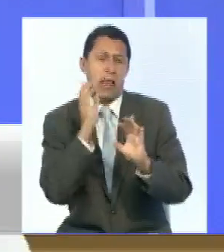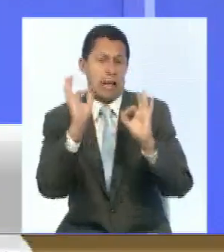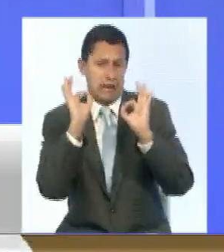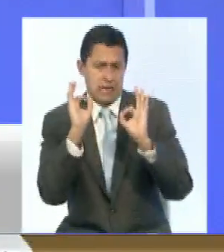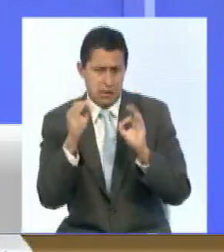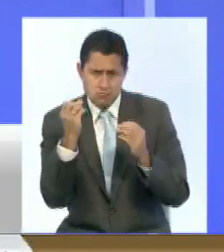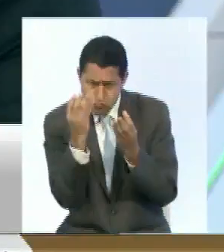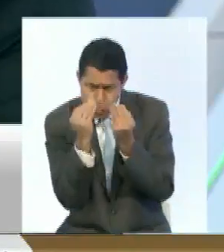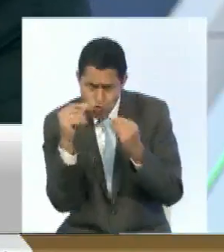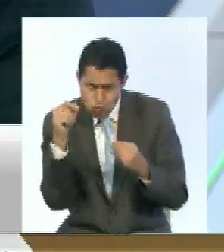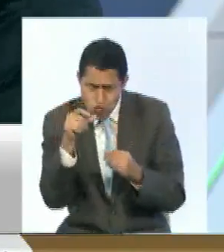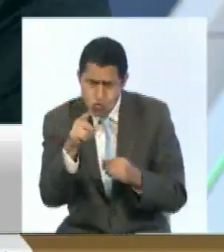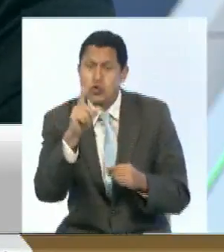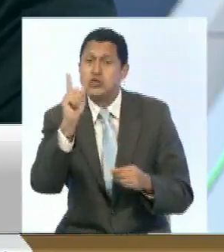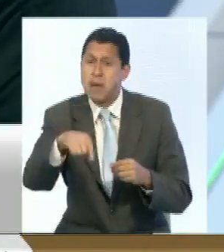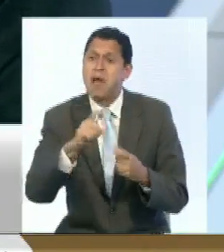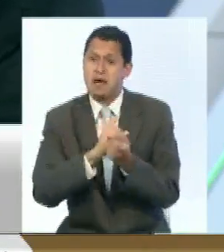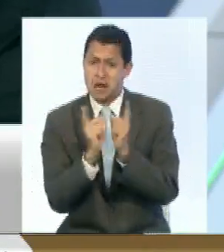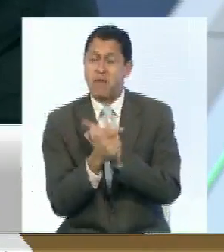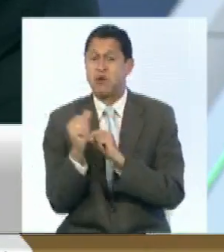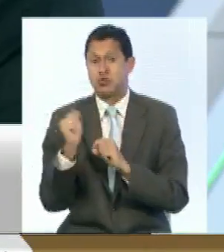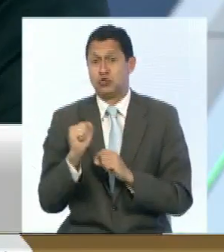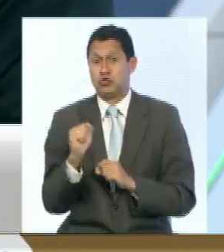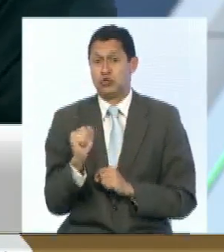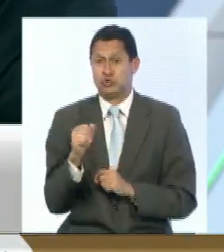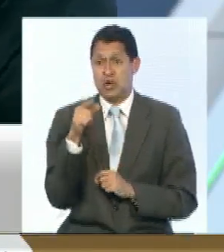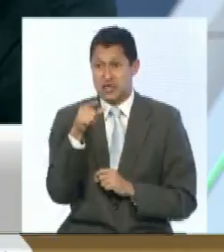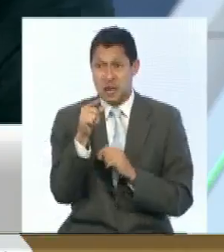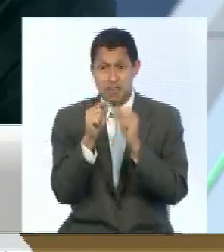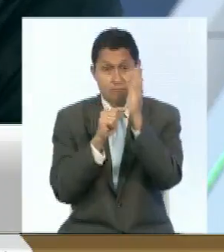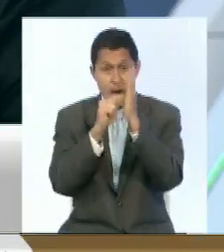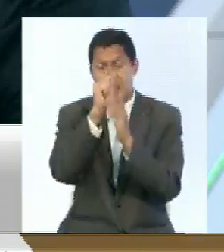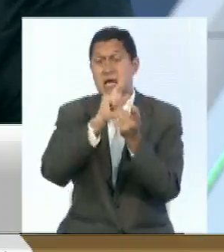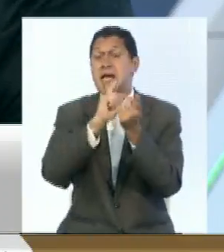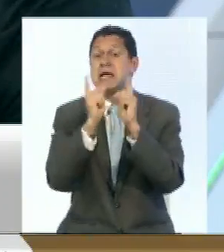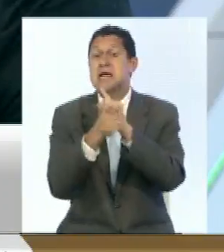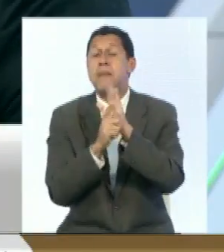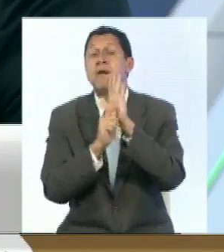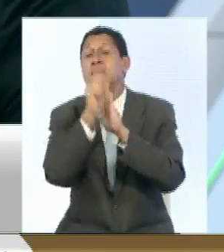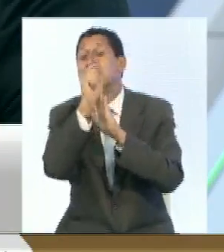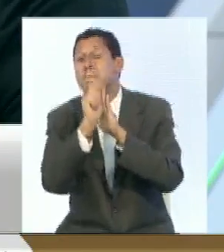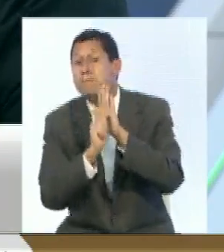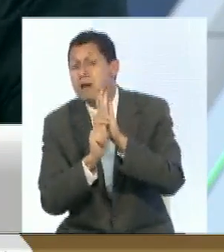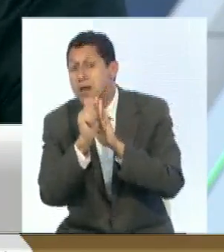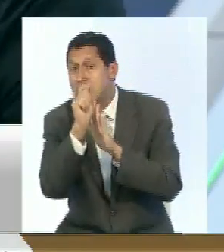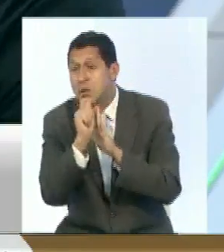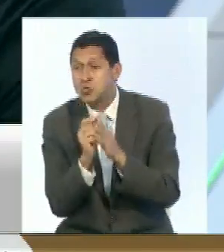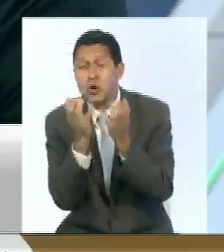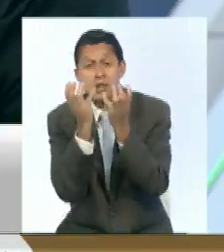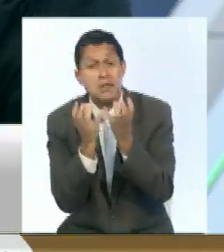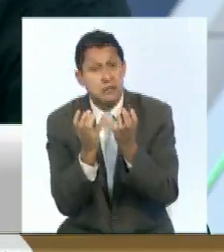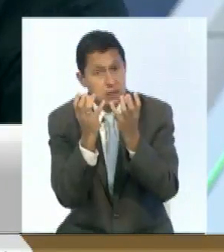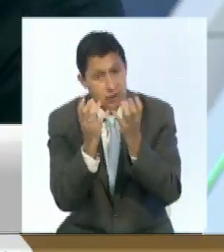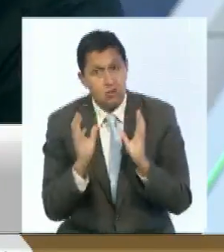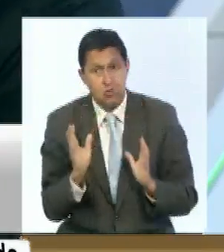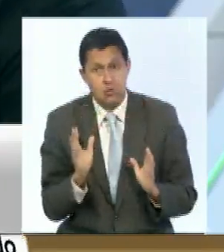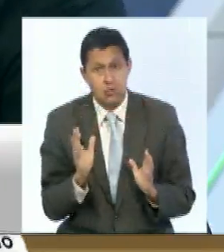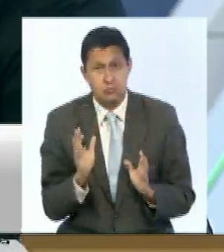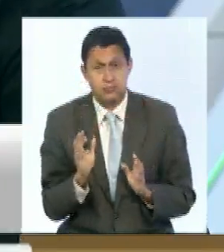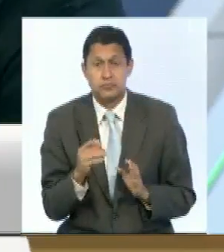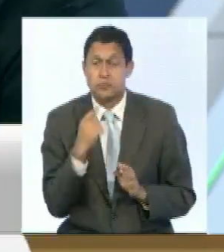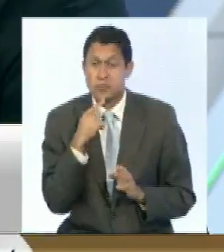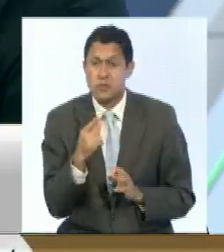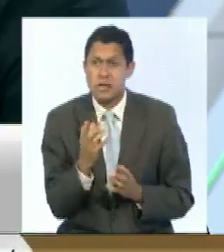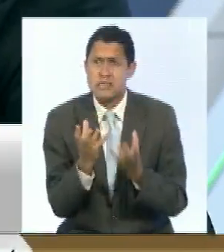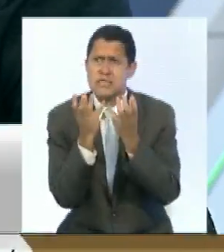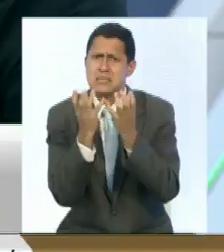la cantidad captan también porque incluso el varicocele te cambia la temperatura el del testículo obviamente los tres de